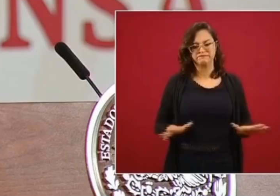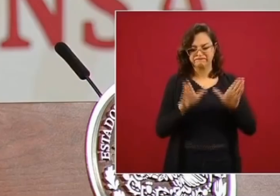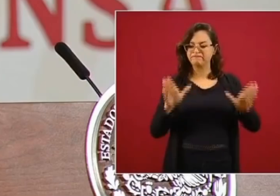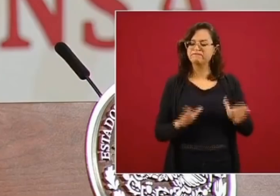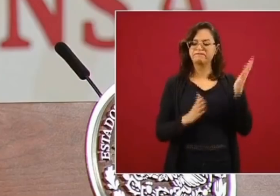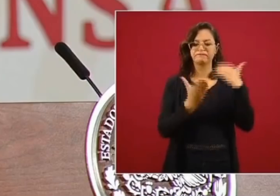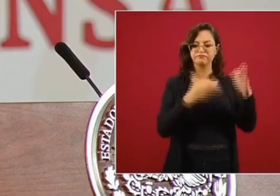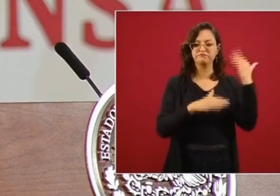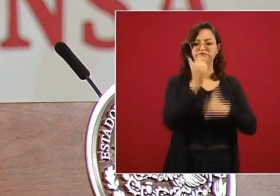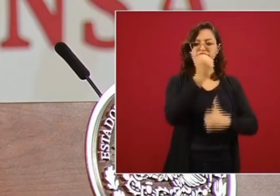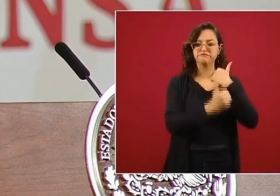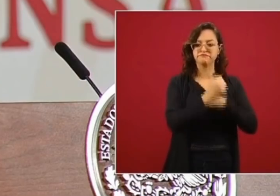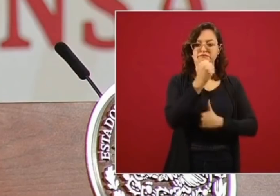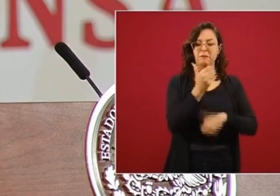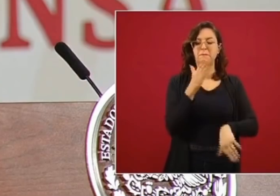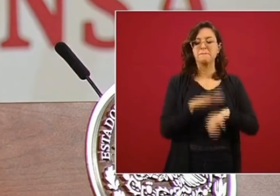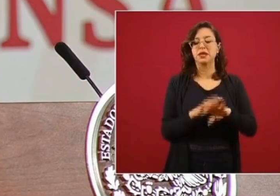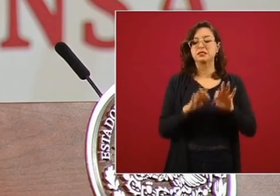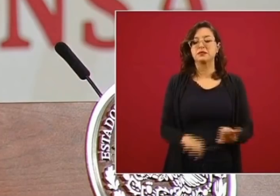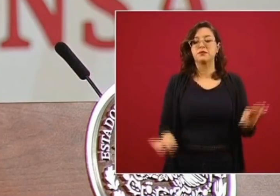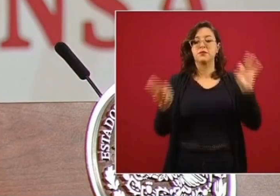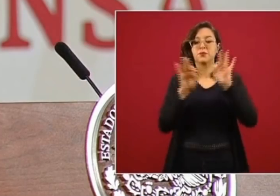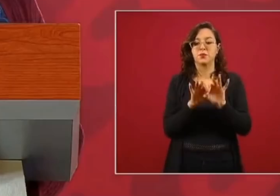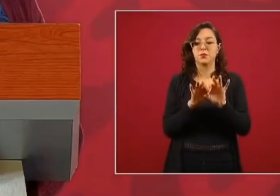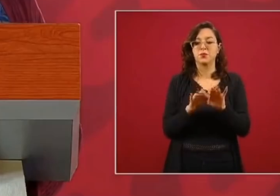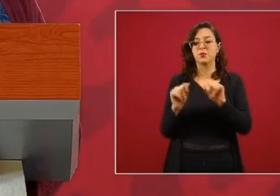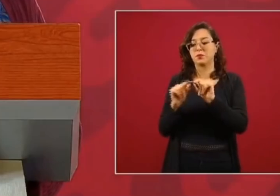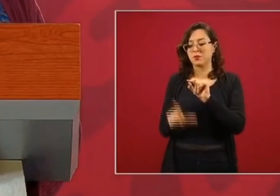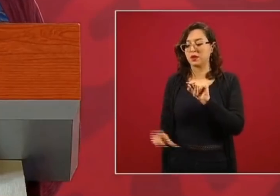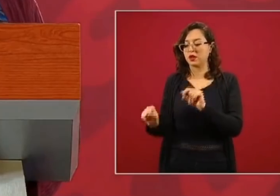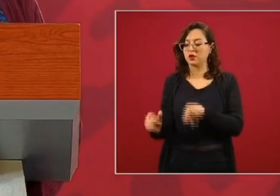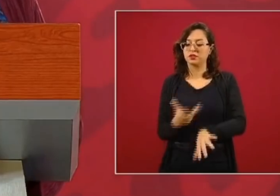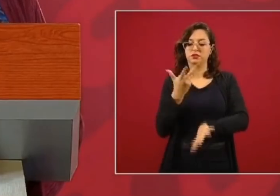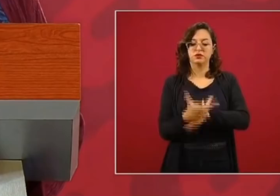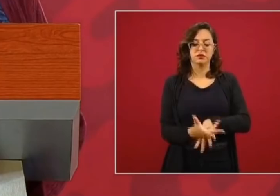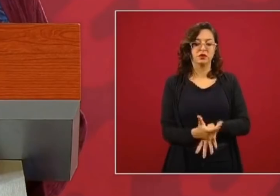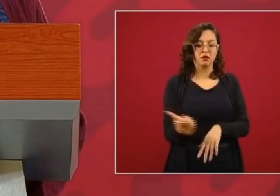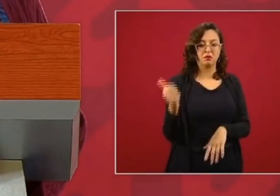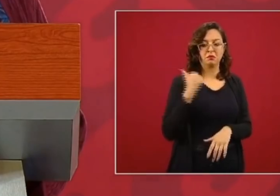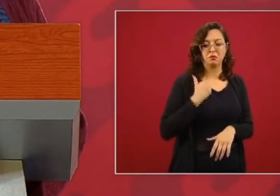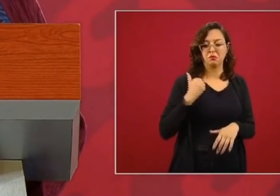competitiva y que sobre todo genere prosperidad en México, Estados Unidos y Canadá.